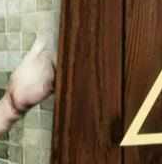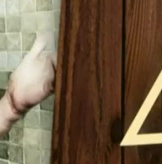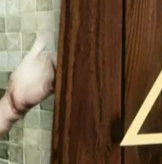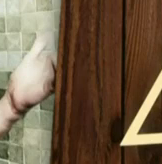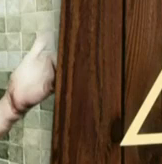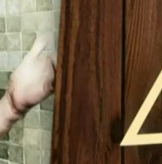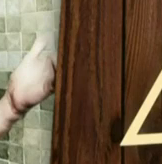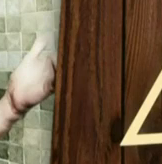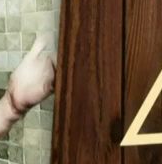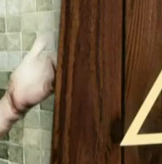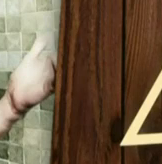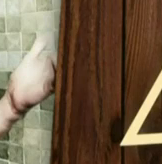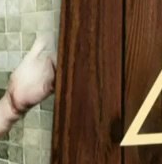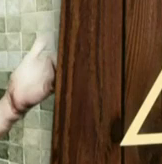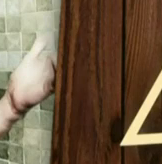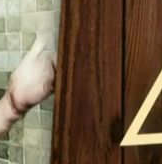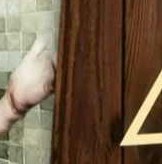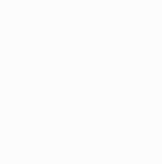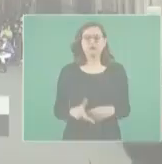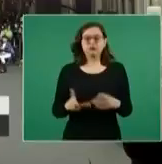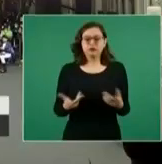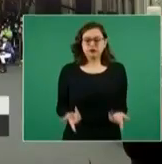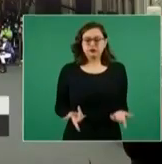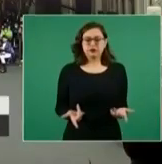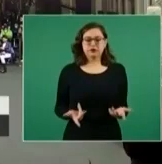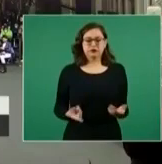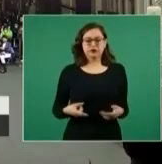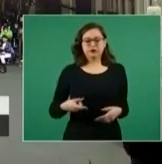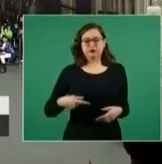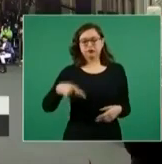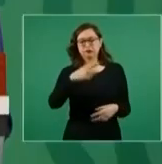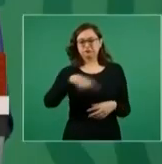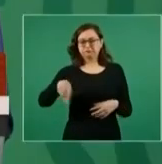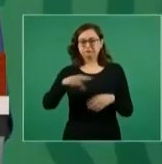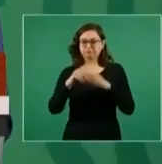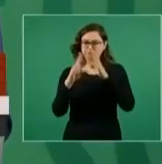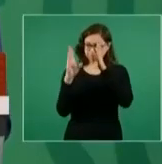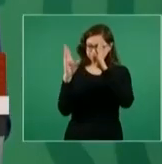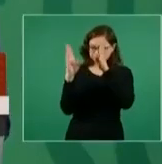la... Alguien te cachó, te tomó una foto y mira, ahí está. Sí, pero anda, siento ya que